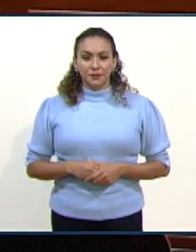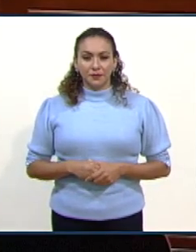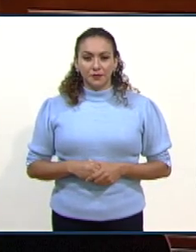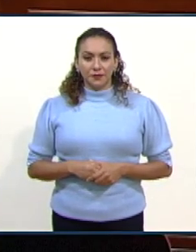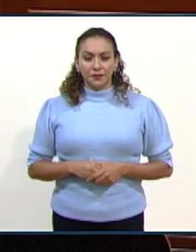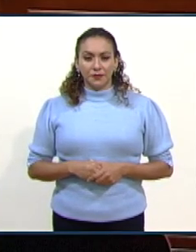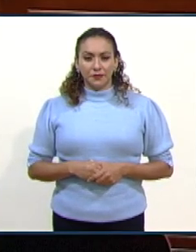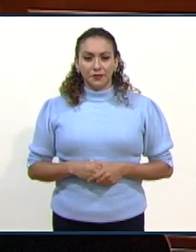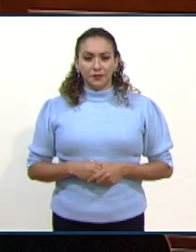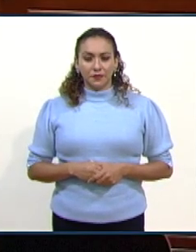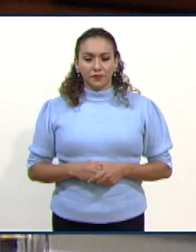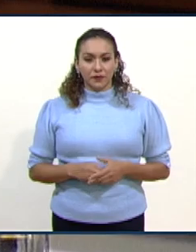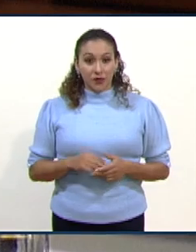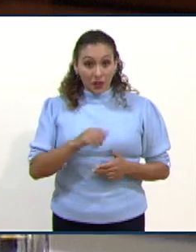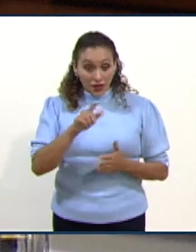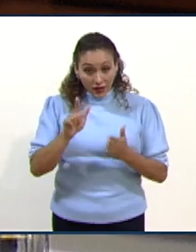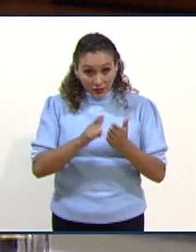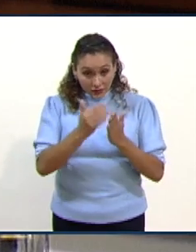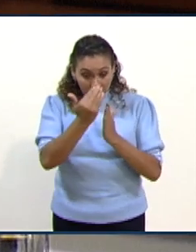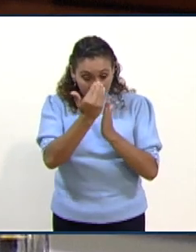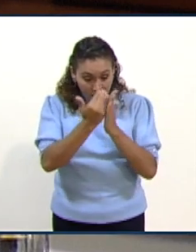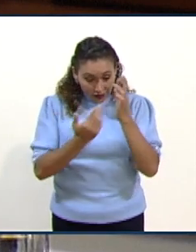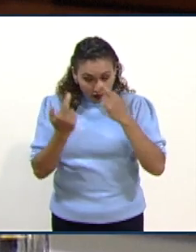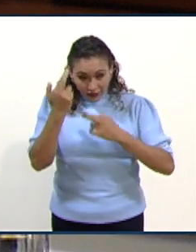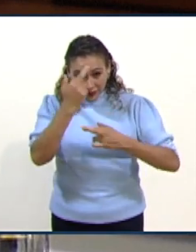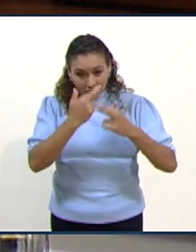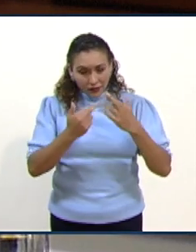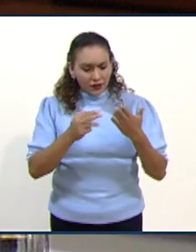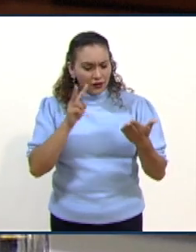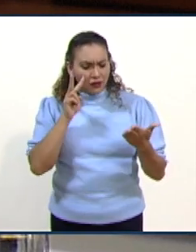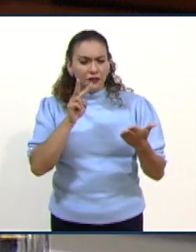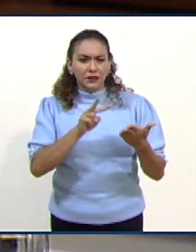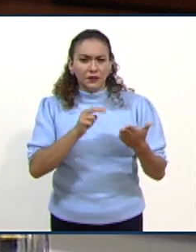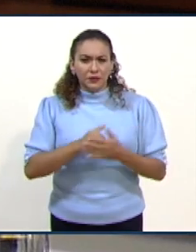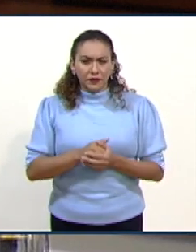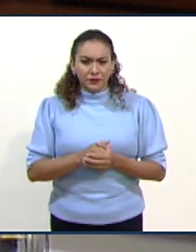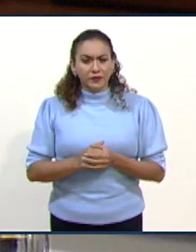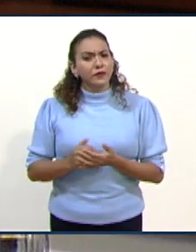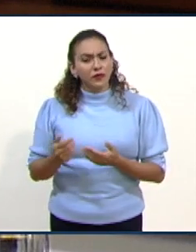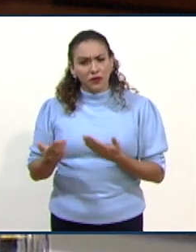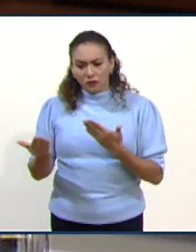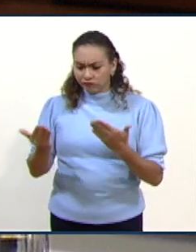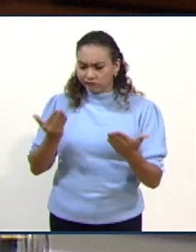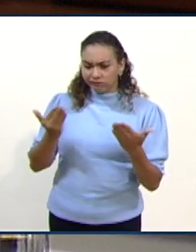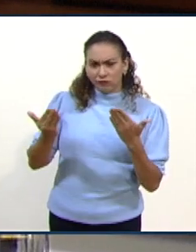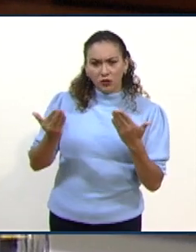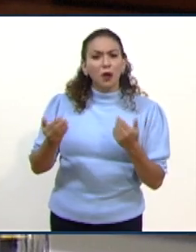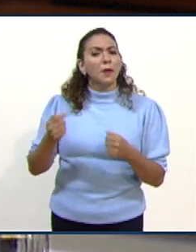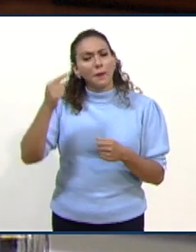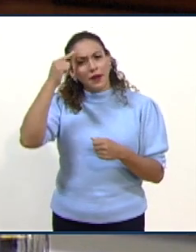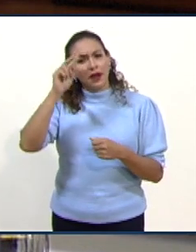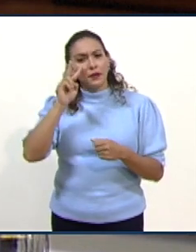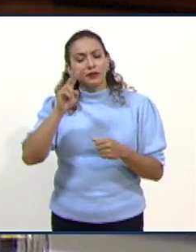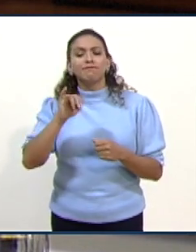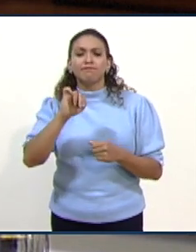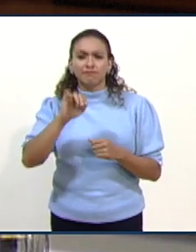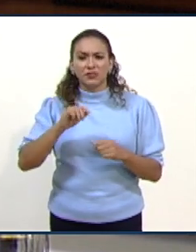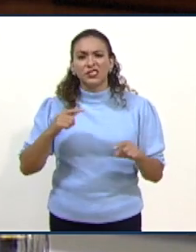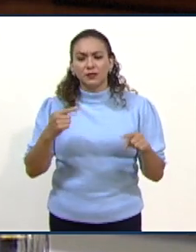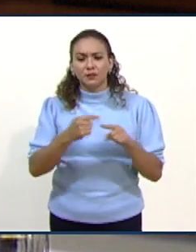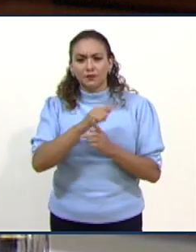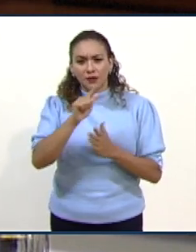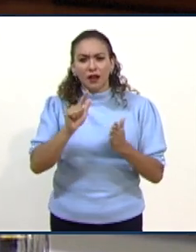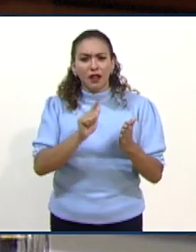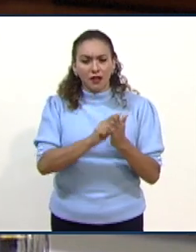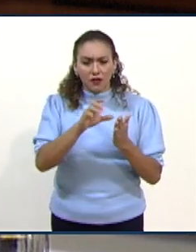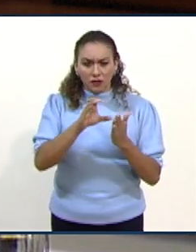Que las normas impugnadas son de contenido sustantivo idéntico a las que analizamos en la acción de inconstitucionalidad ya